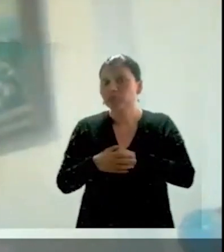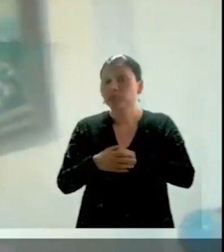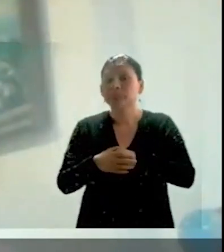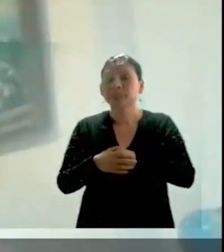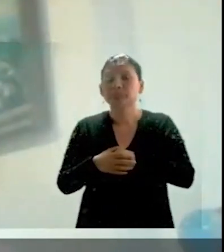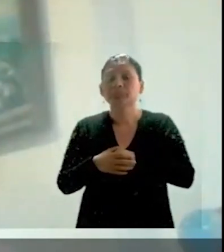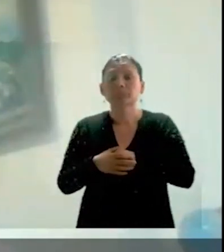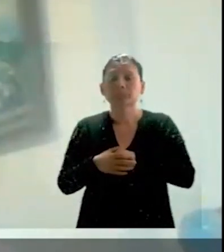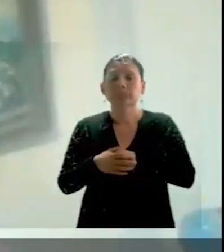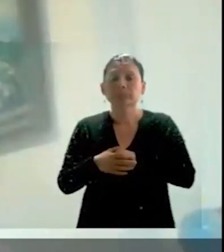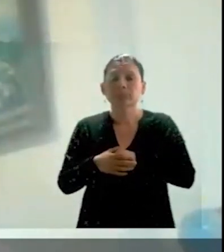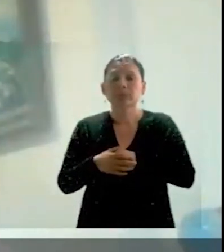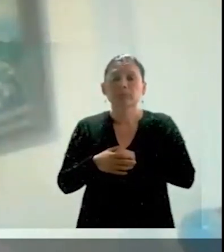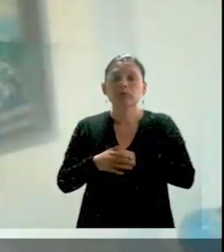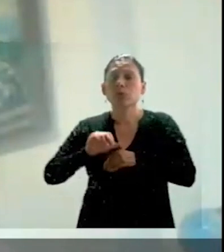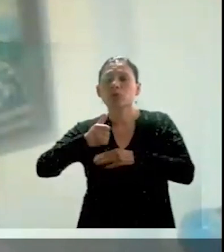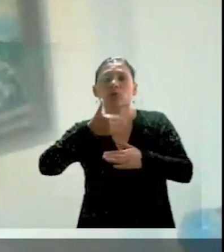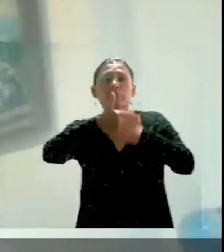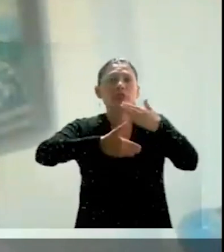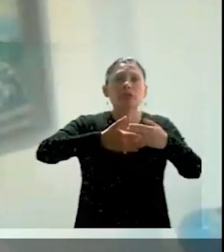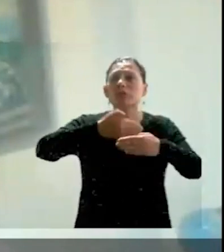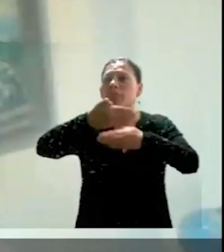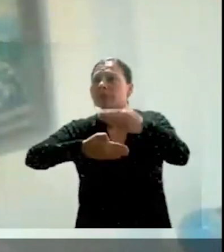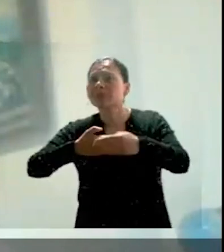si se ha acudido a los otros medios